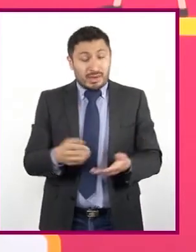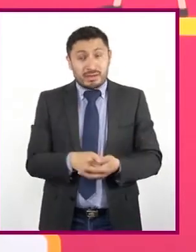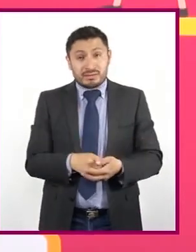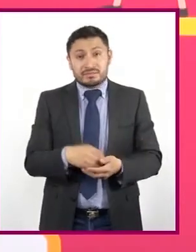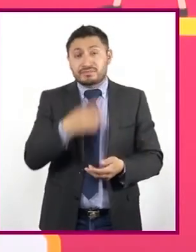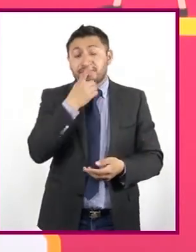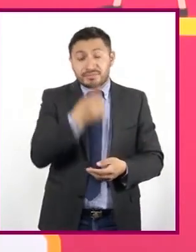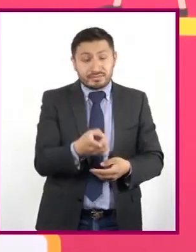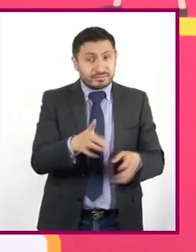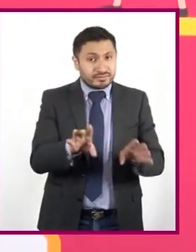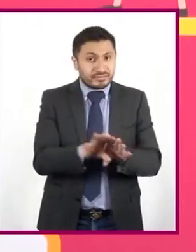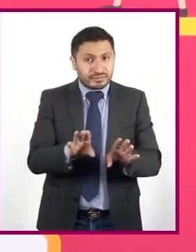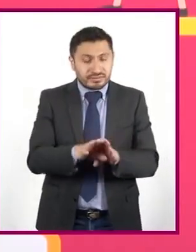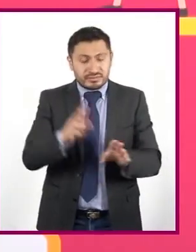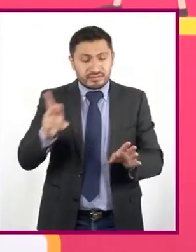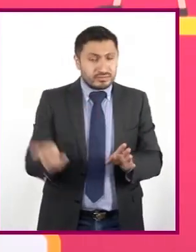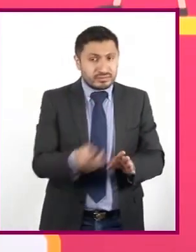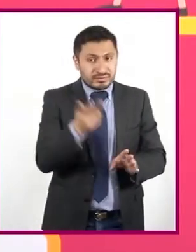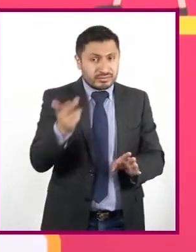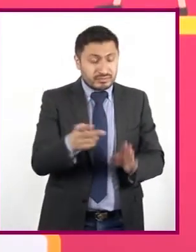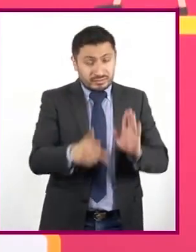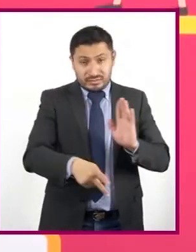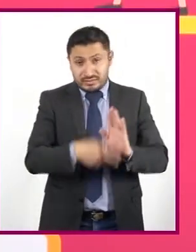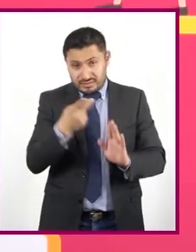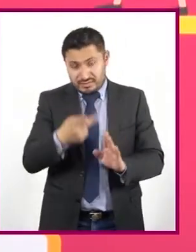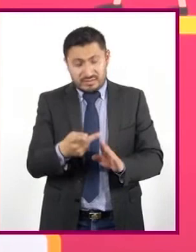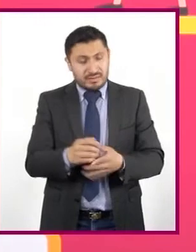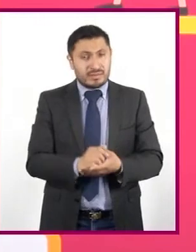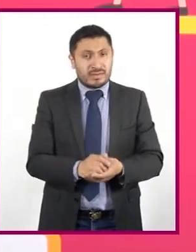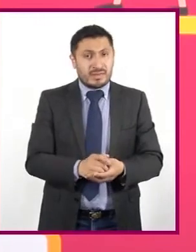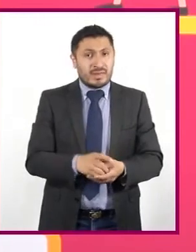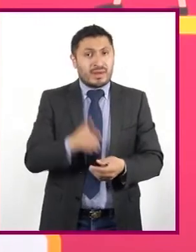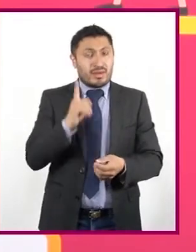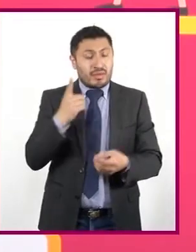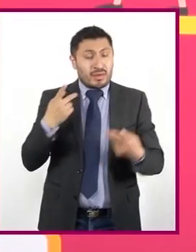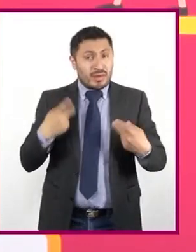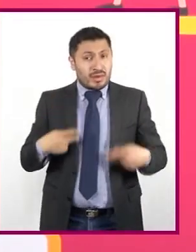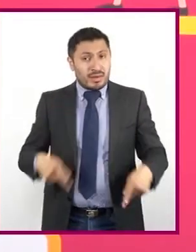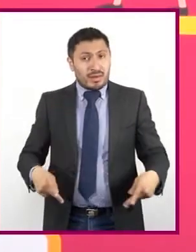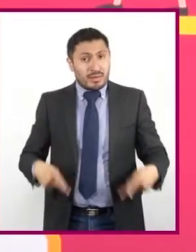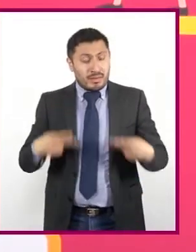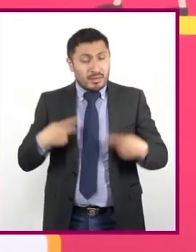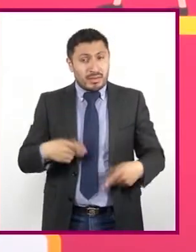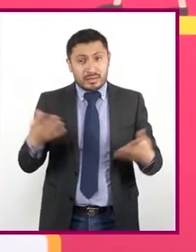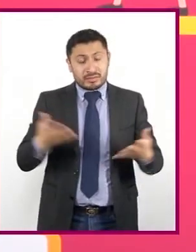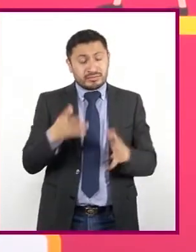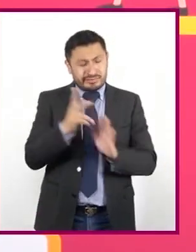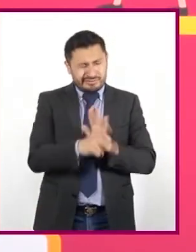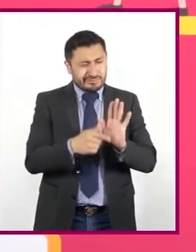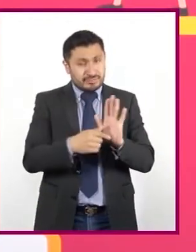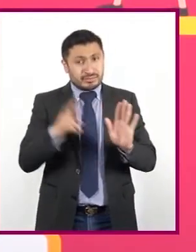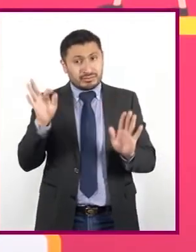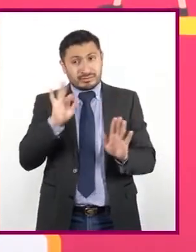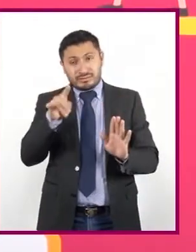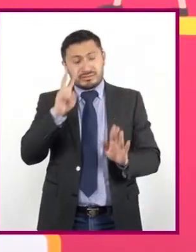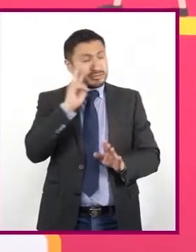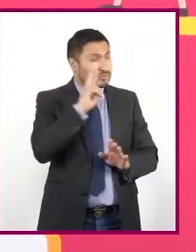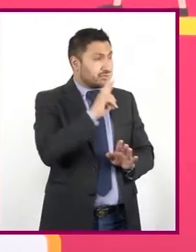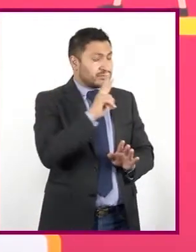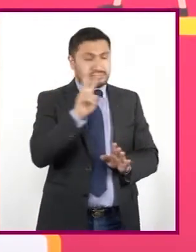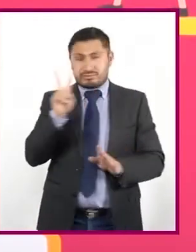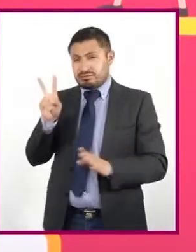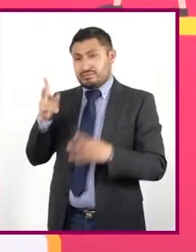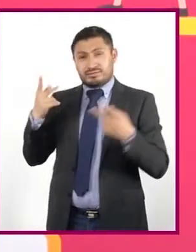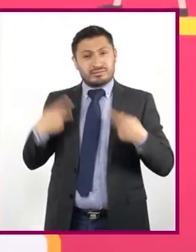podríamos retomar la pregunta que hizo una de las adolescentes en el video. Si volteamos alrededor, ¿las personas